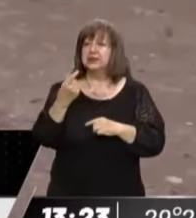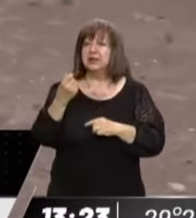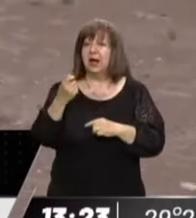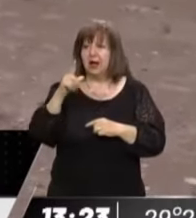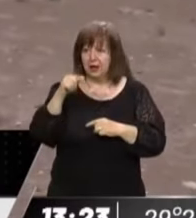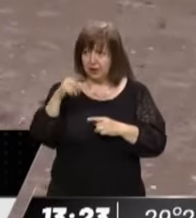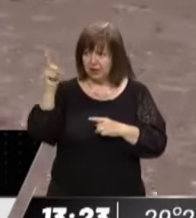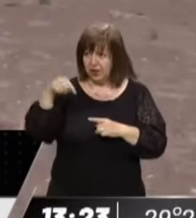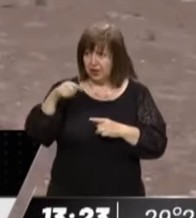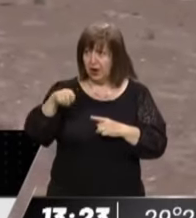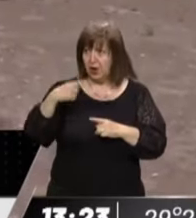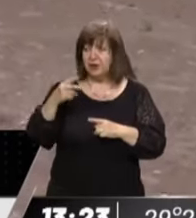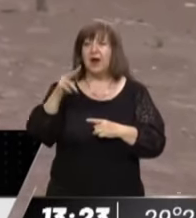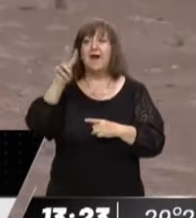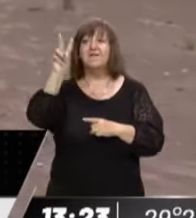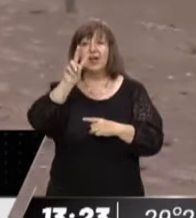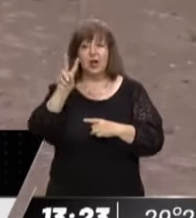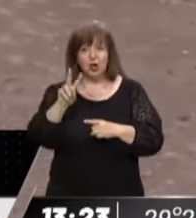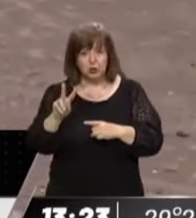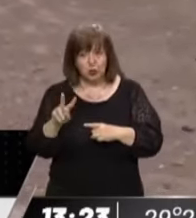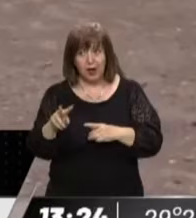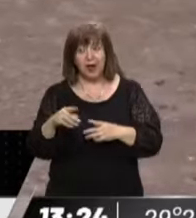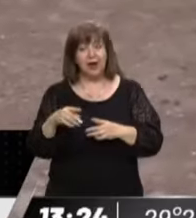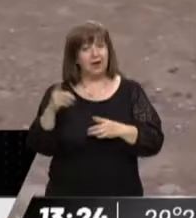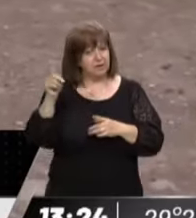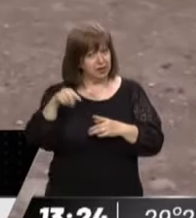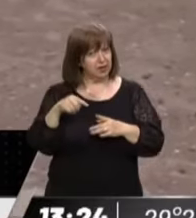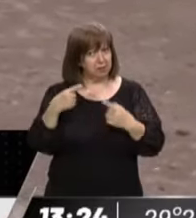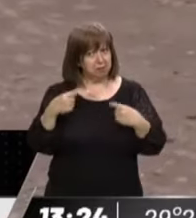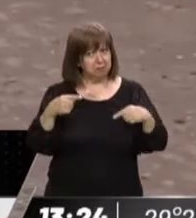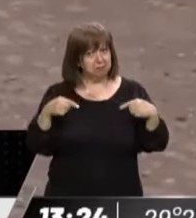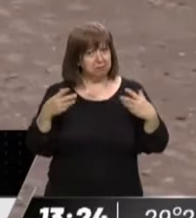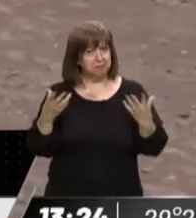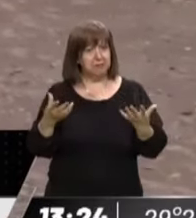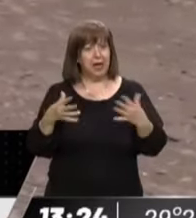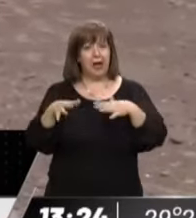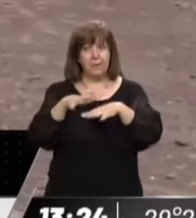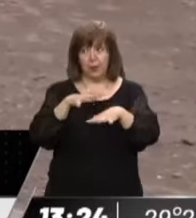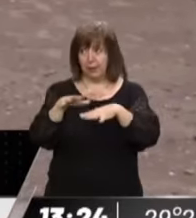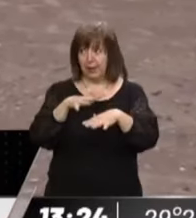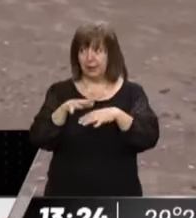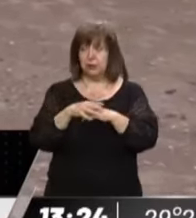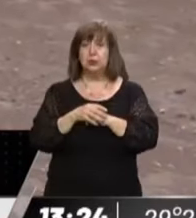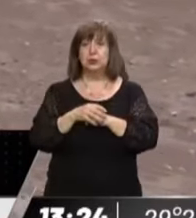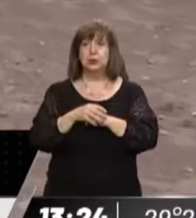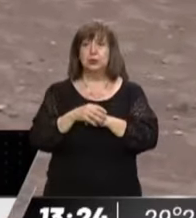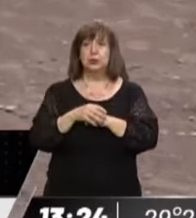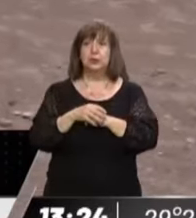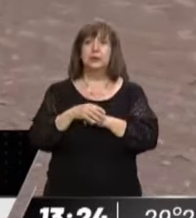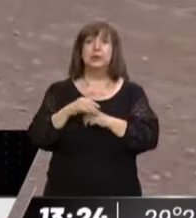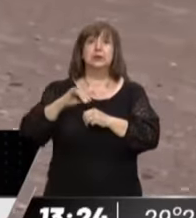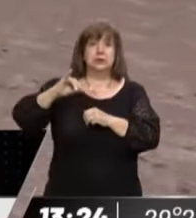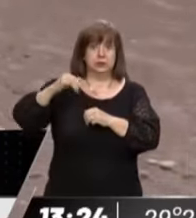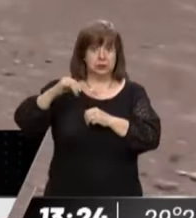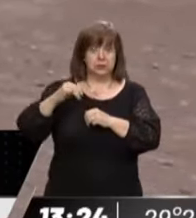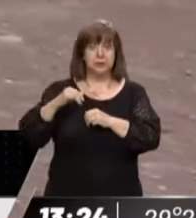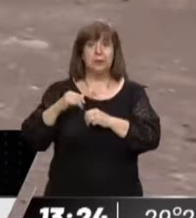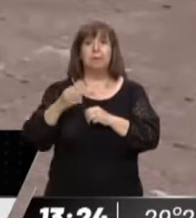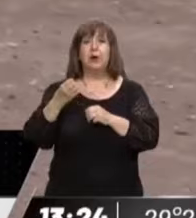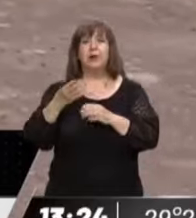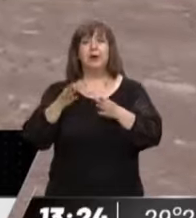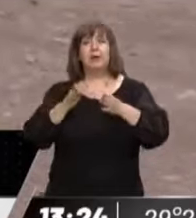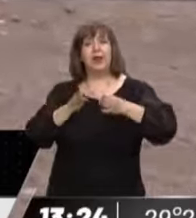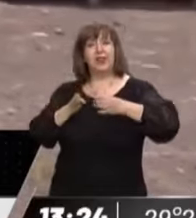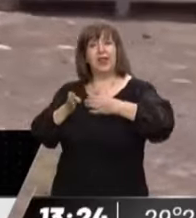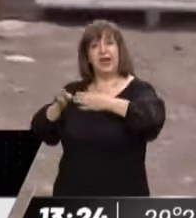viene gente de otras provincias viene gente de camino a las termas O sea que tenés mucho movimiento Acá Sí sí al estar justamente en la ruta que va